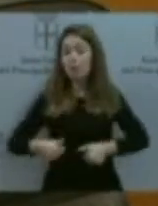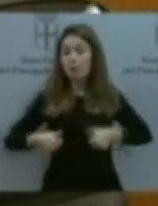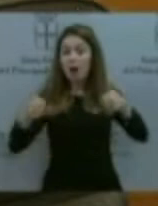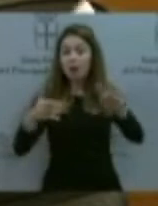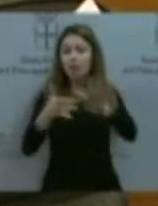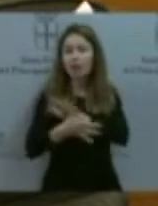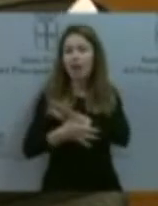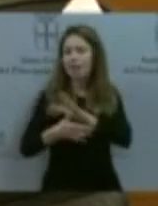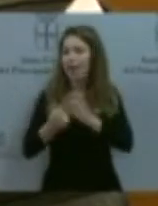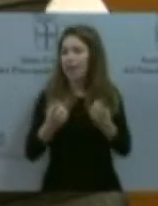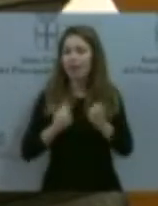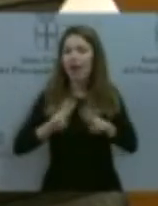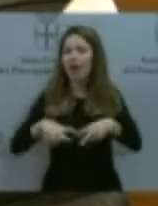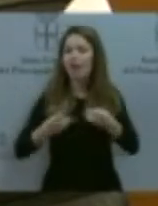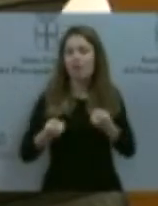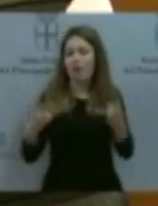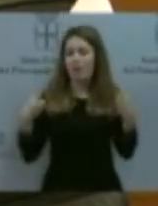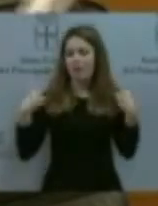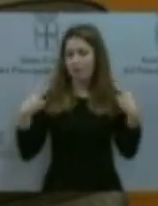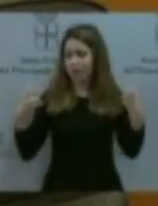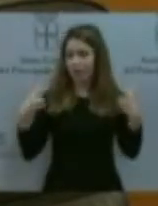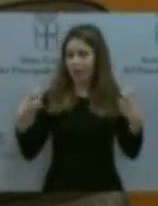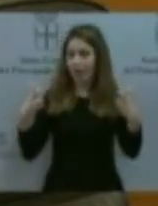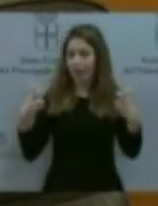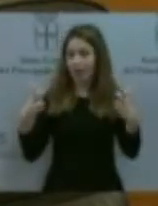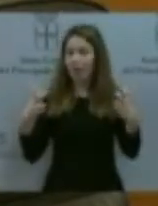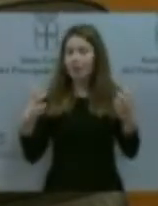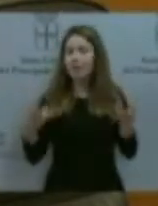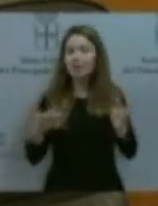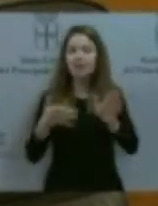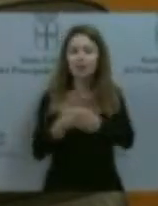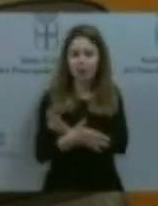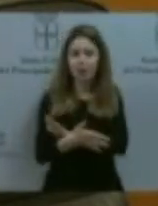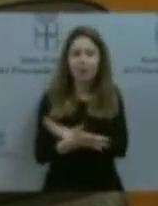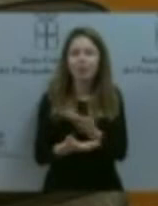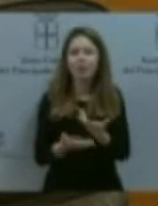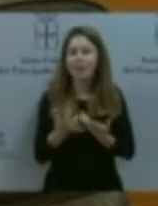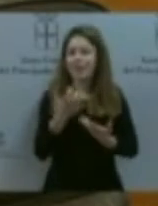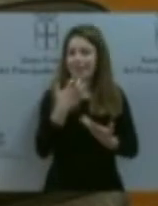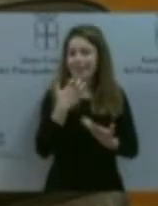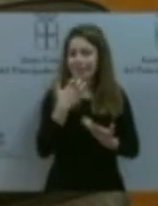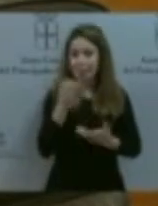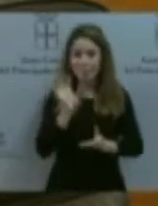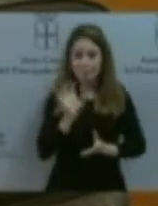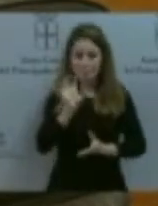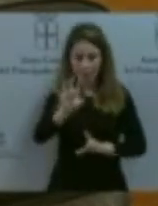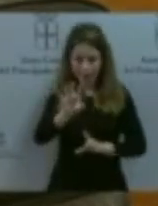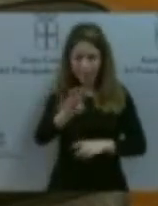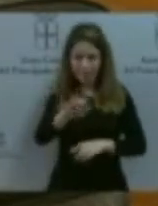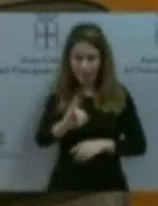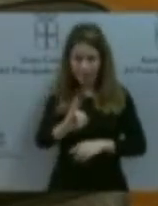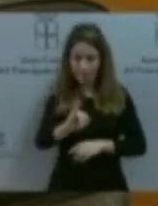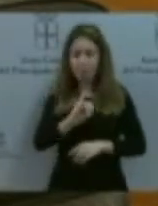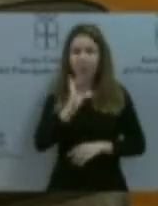que, claro, si tenemos un país que tiene una presión fiscal por debajo de la